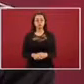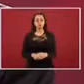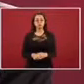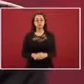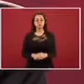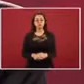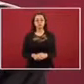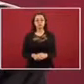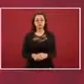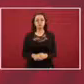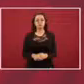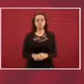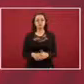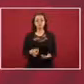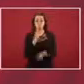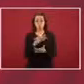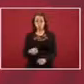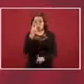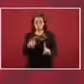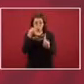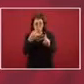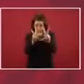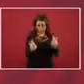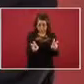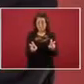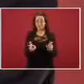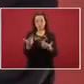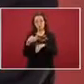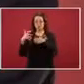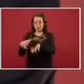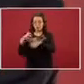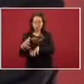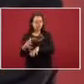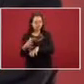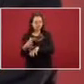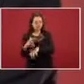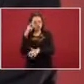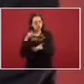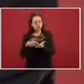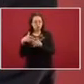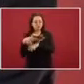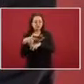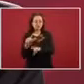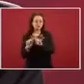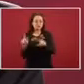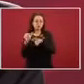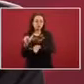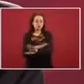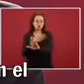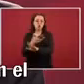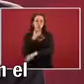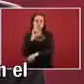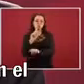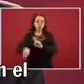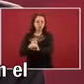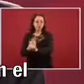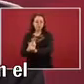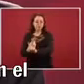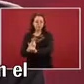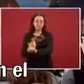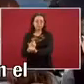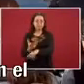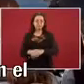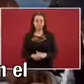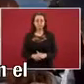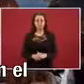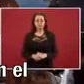es exactamente el tema, según entiendo, de las manifestaciones. Ellas están hablando de agresiones a mujeres, de violaciones.